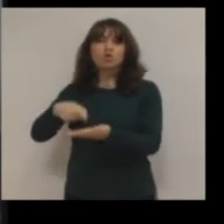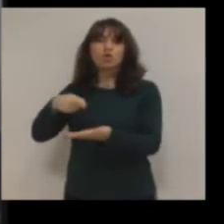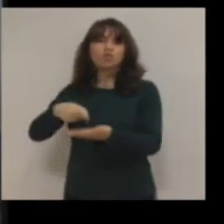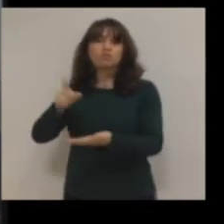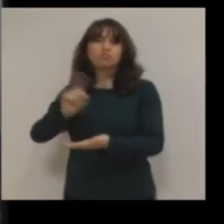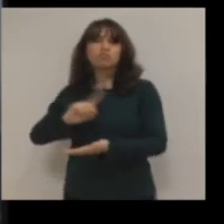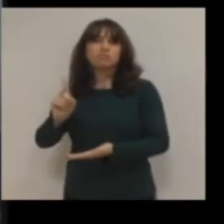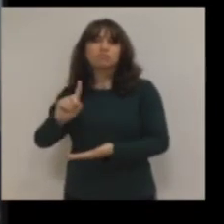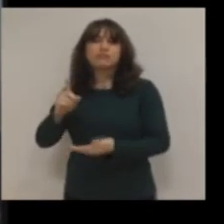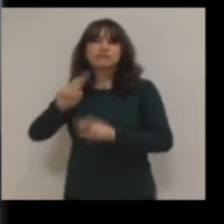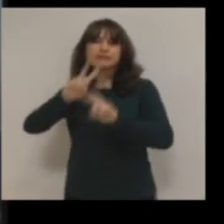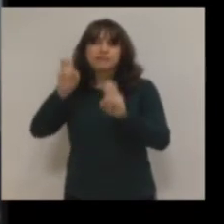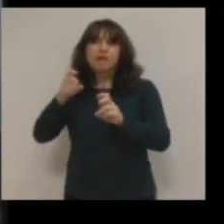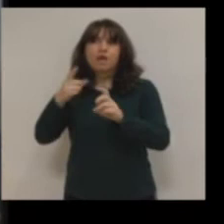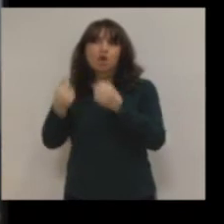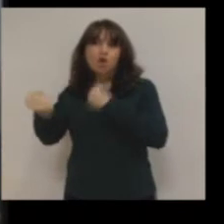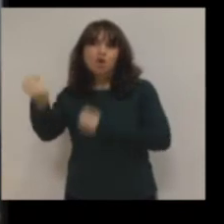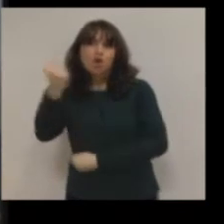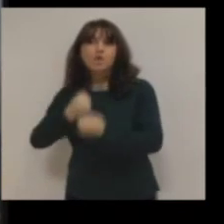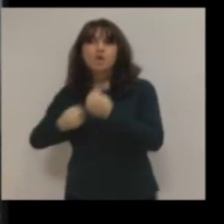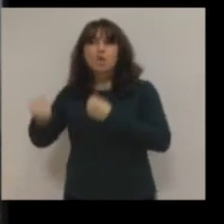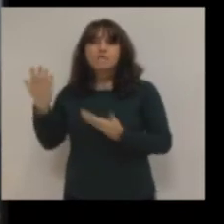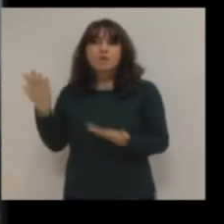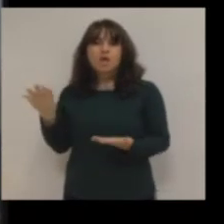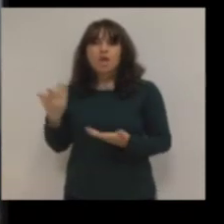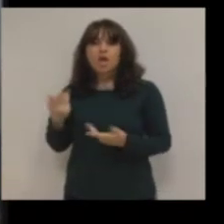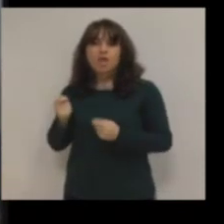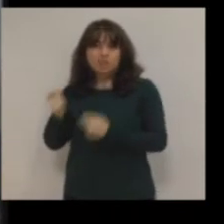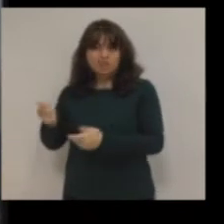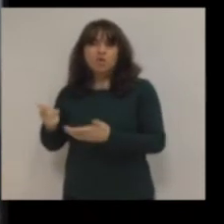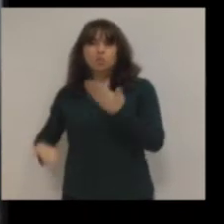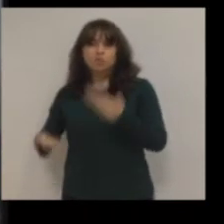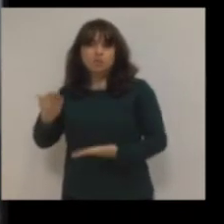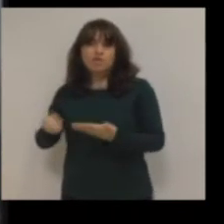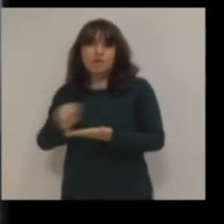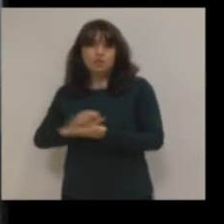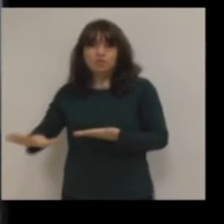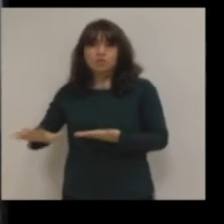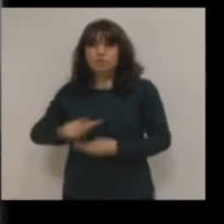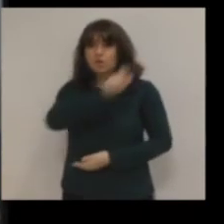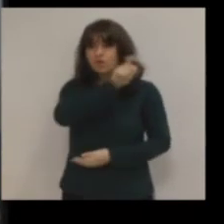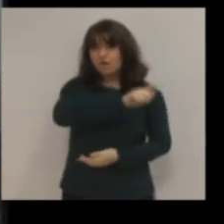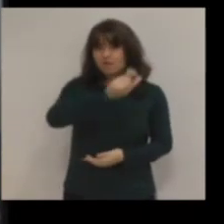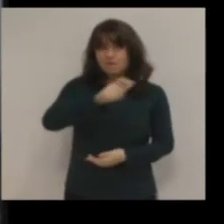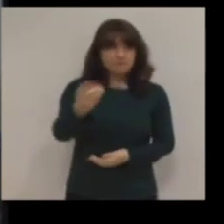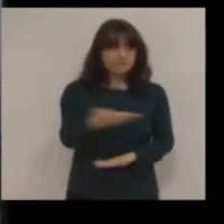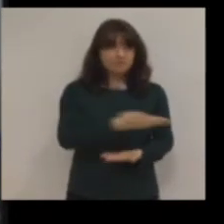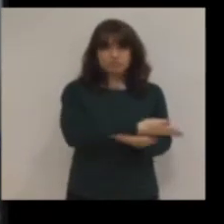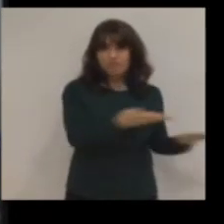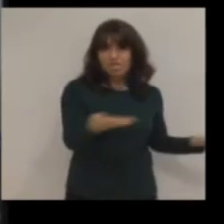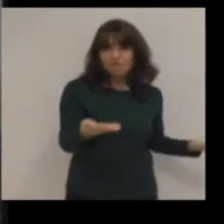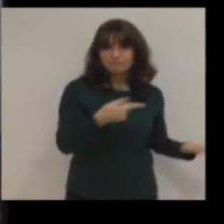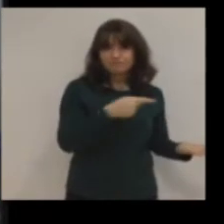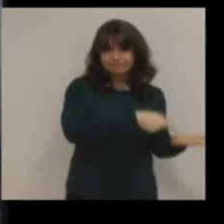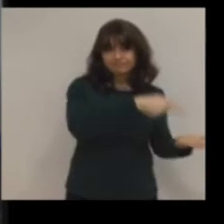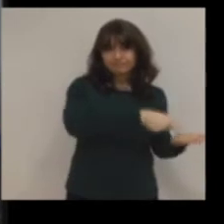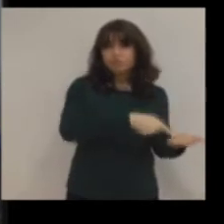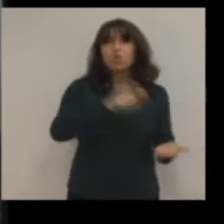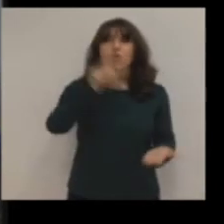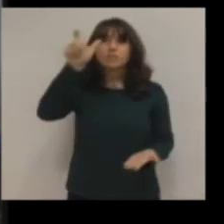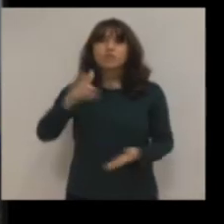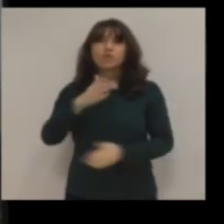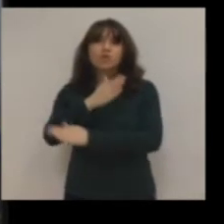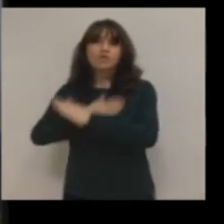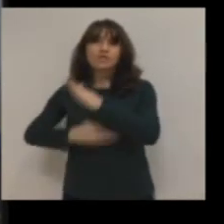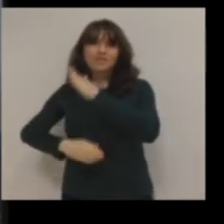tema económico para concederles la justicia gratuita, cuando al resto de los ciudadanos sí se lo exigen. O sea, quiero decir, un ciudadano con discapacidad sí